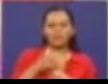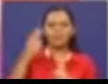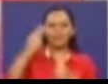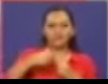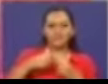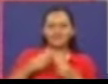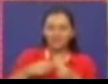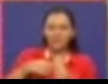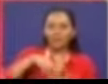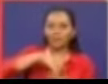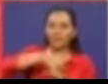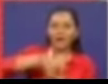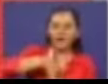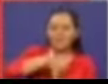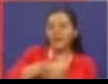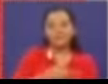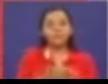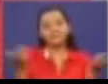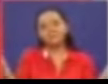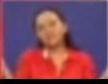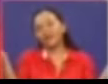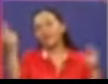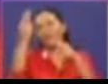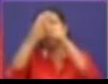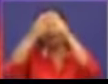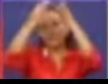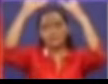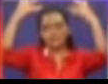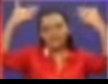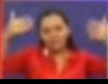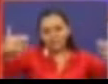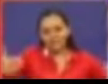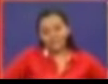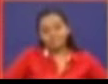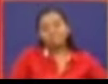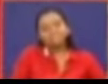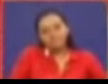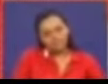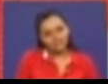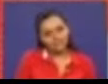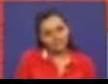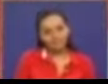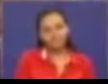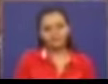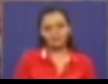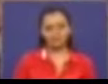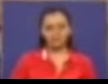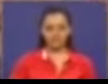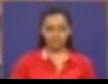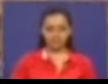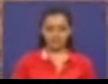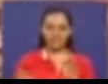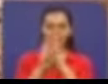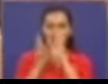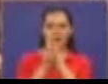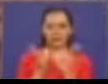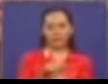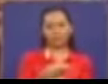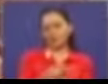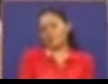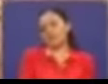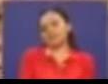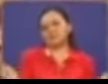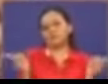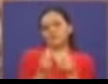de la Vulnerabilidad. Son los nombrecitos que le encanta a nuestra burocracia. Quedemos con Alerta Productos, compañero